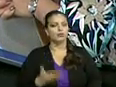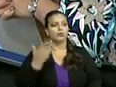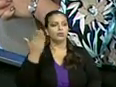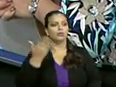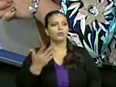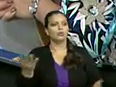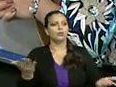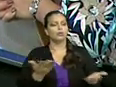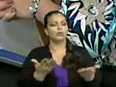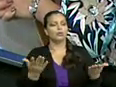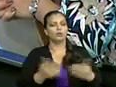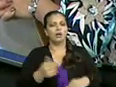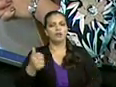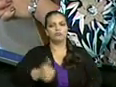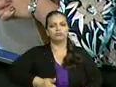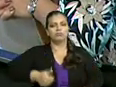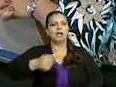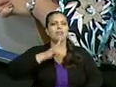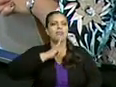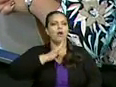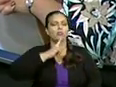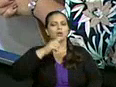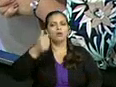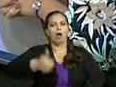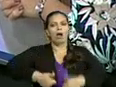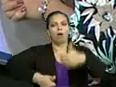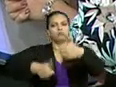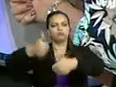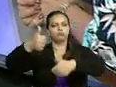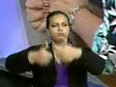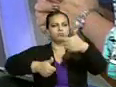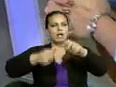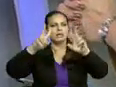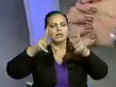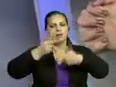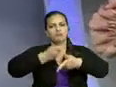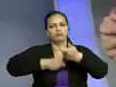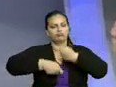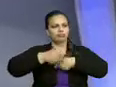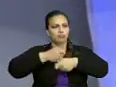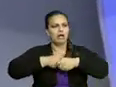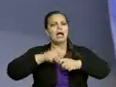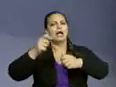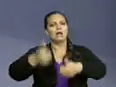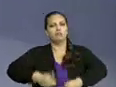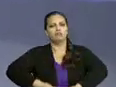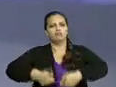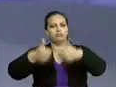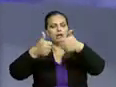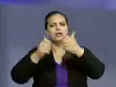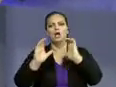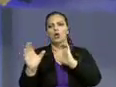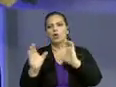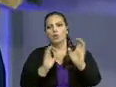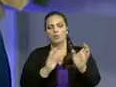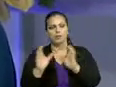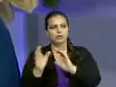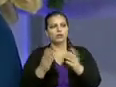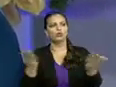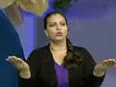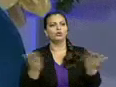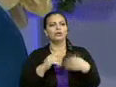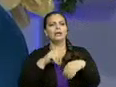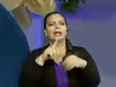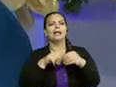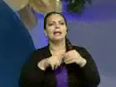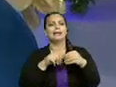autoridades de comercio exterior de Estados Unidos. ¿Dónde va a ser? Aquí en Quito, Ecuador. Previamente a esto ya hemos desarrollado algunas mesas técnicas de